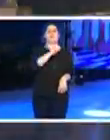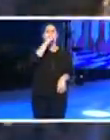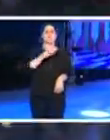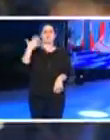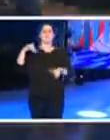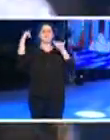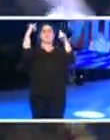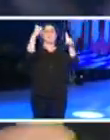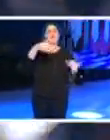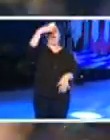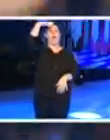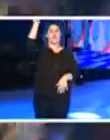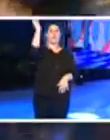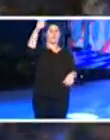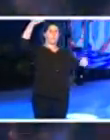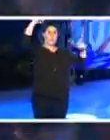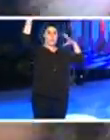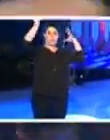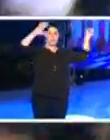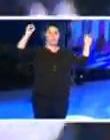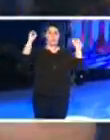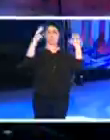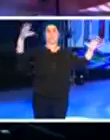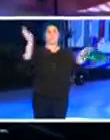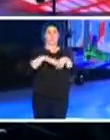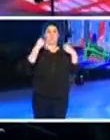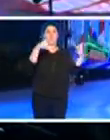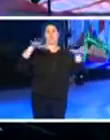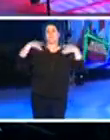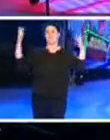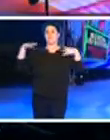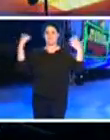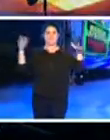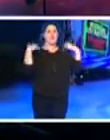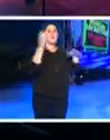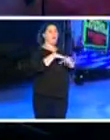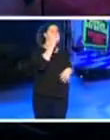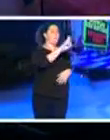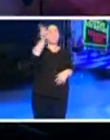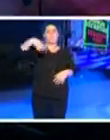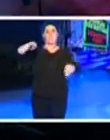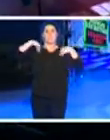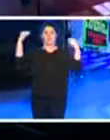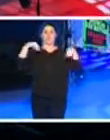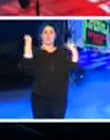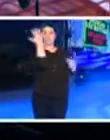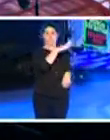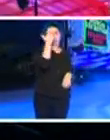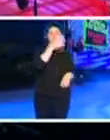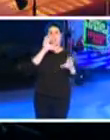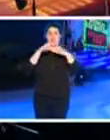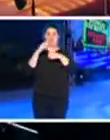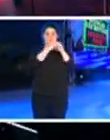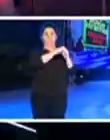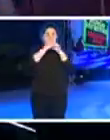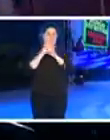bufones. Para alegrar, para disfrutar, hoy le pongo voz a este carnaval. Y mi murga el nuevo año aquí